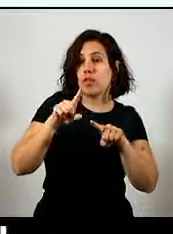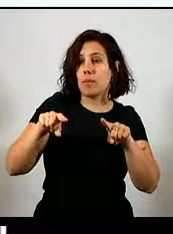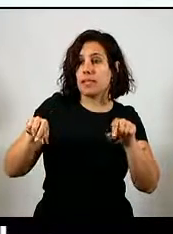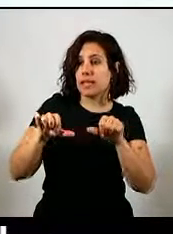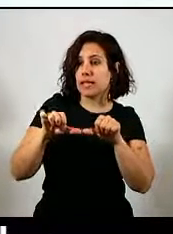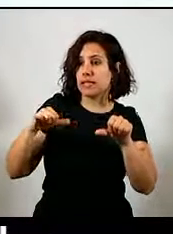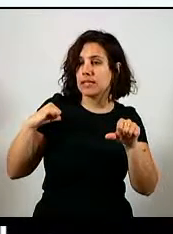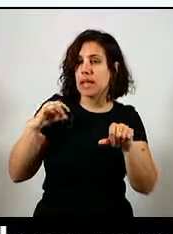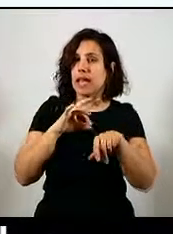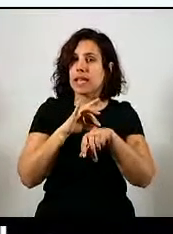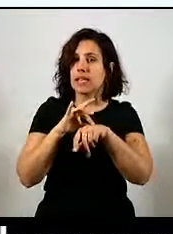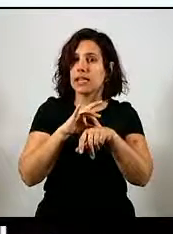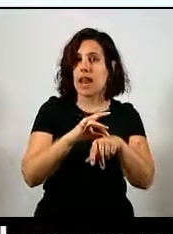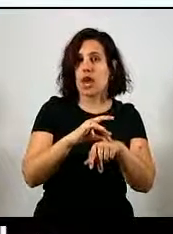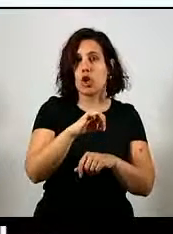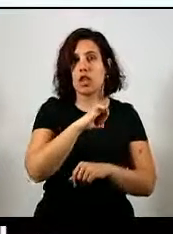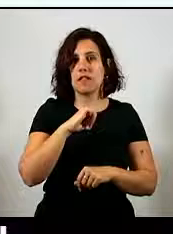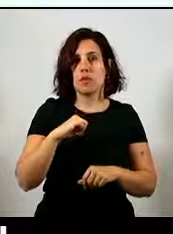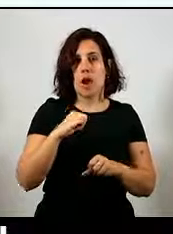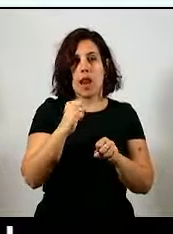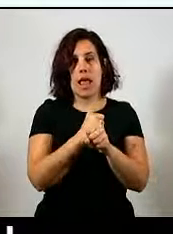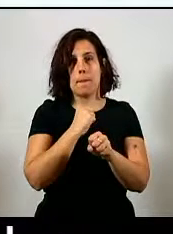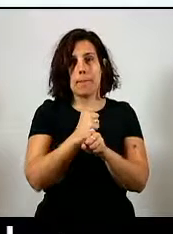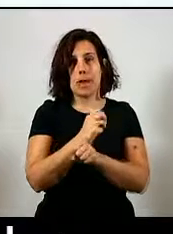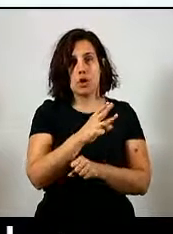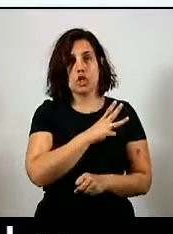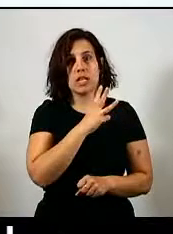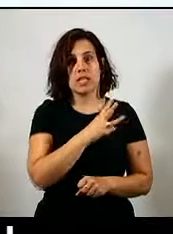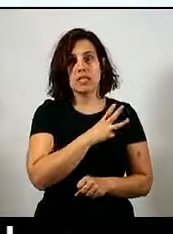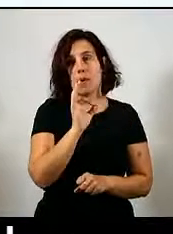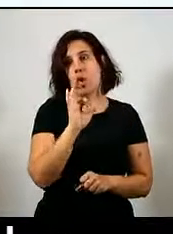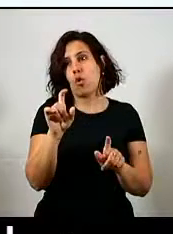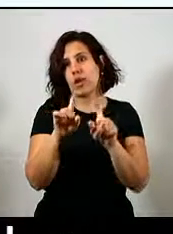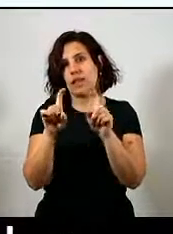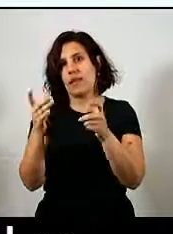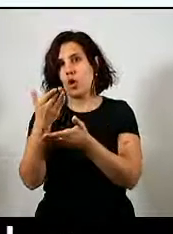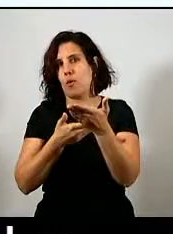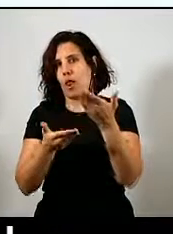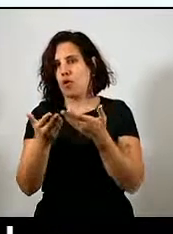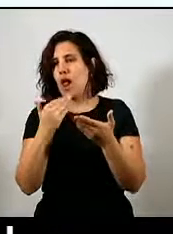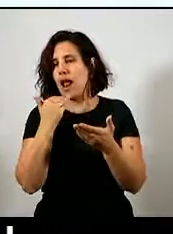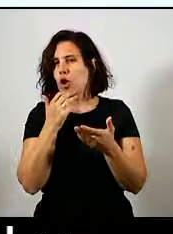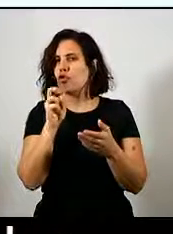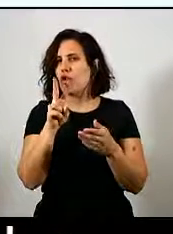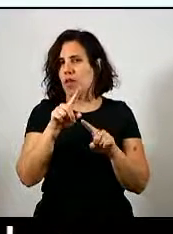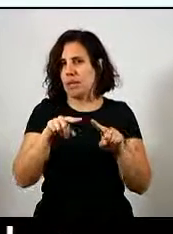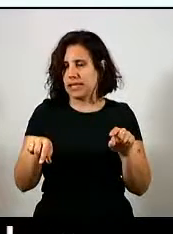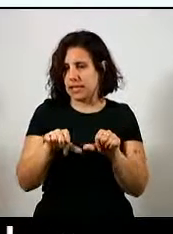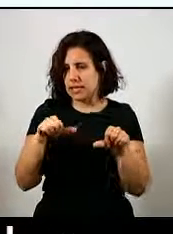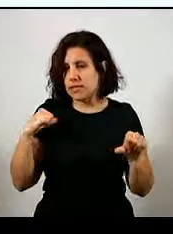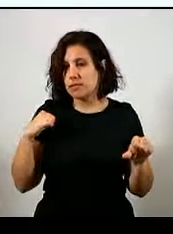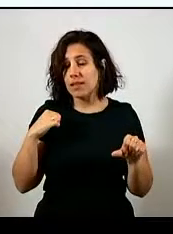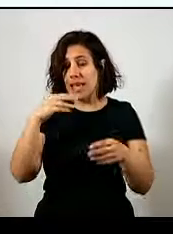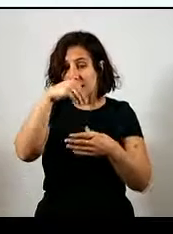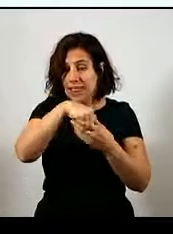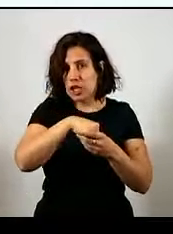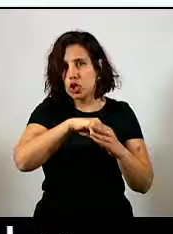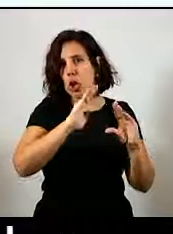y personalizado de empleo con el SESPE o una entidad colaboradora, que tengan en su expediente